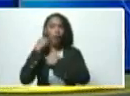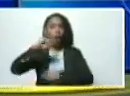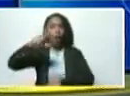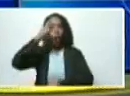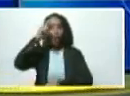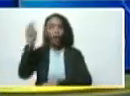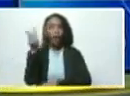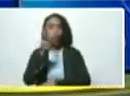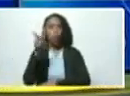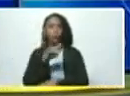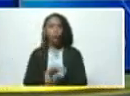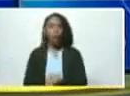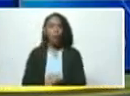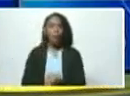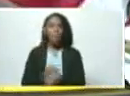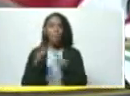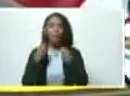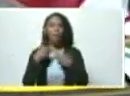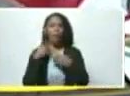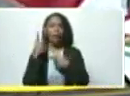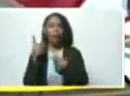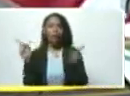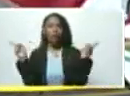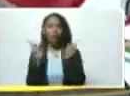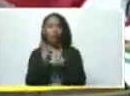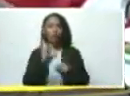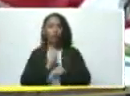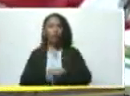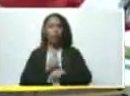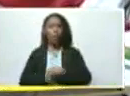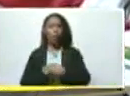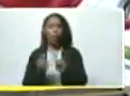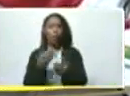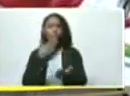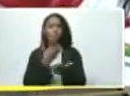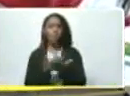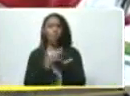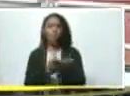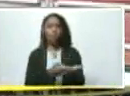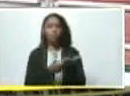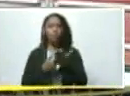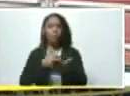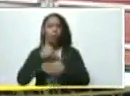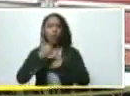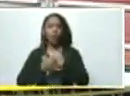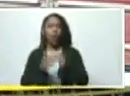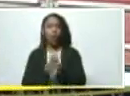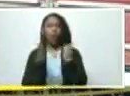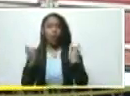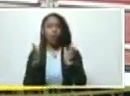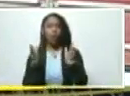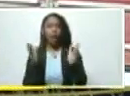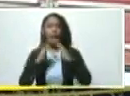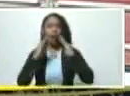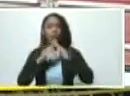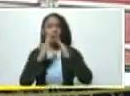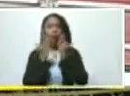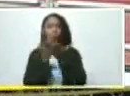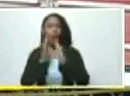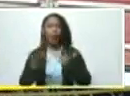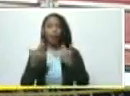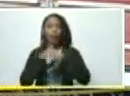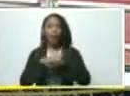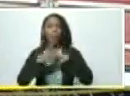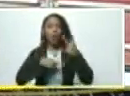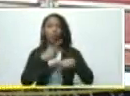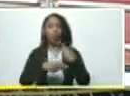Arriaza, para que en breve tiempo me presenten el proyecto de las granjas, escuelas integrales productivas,